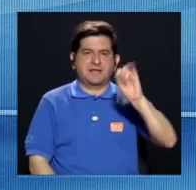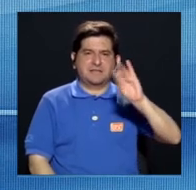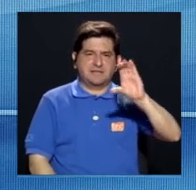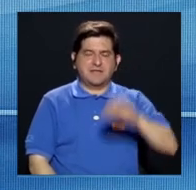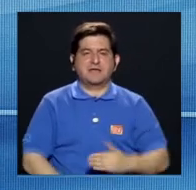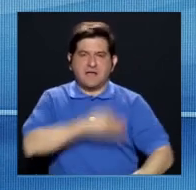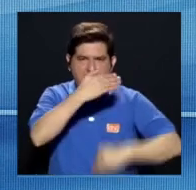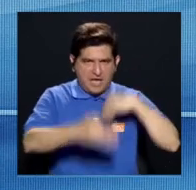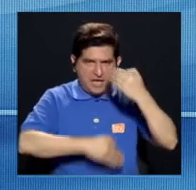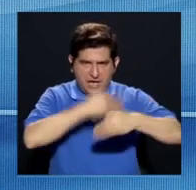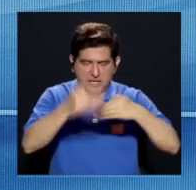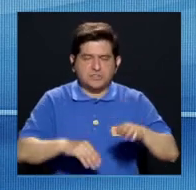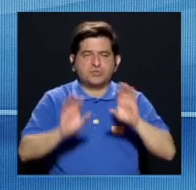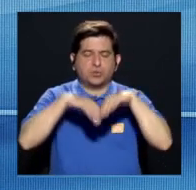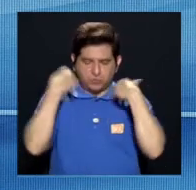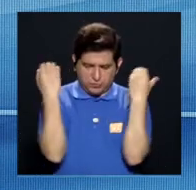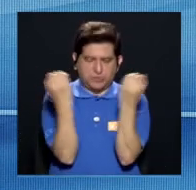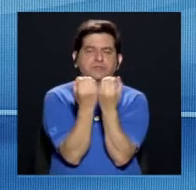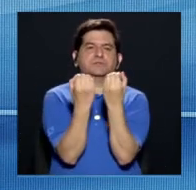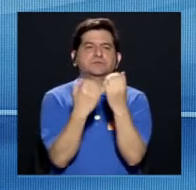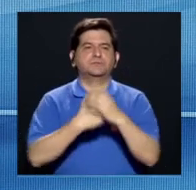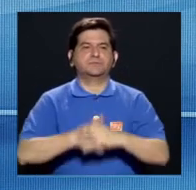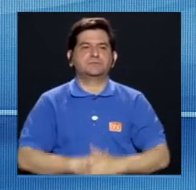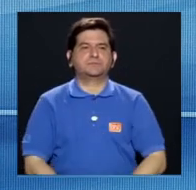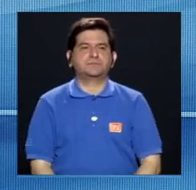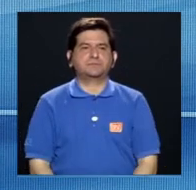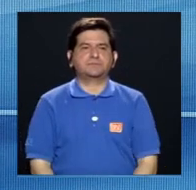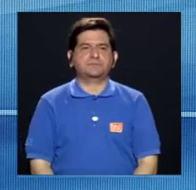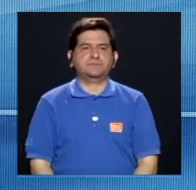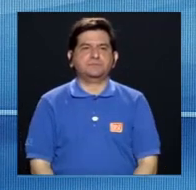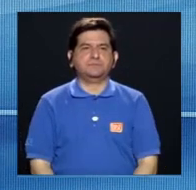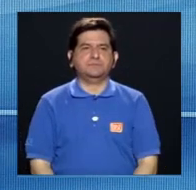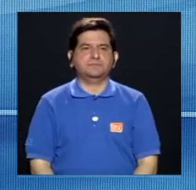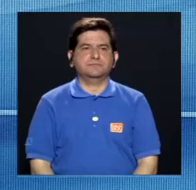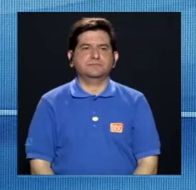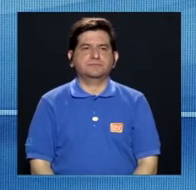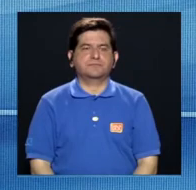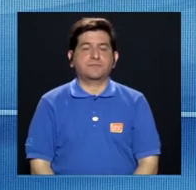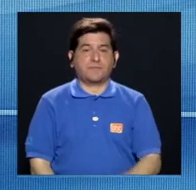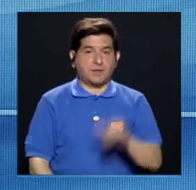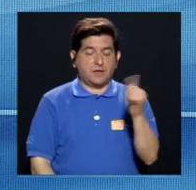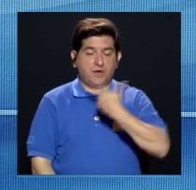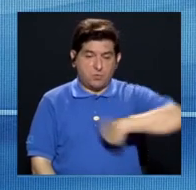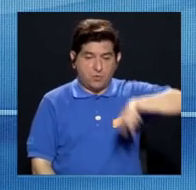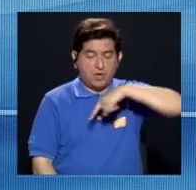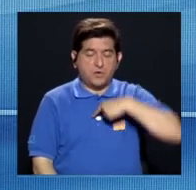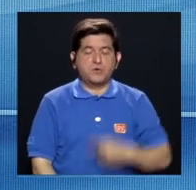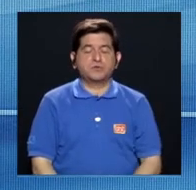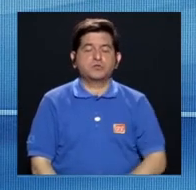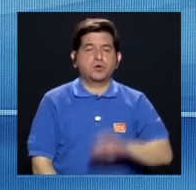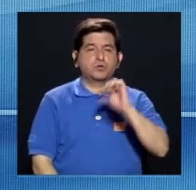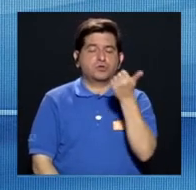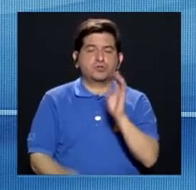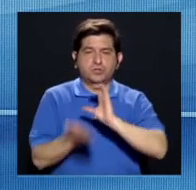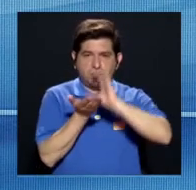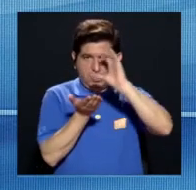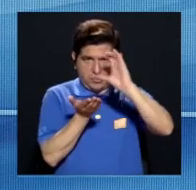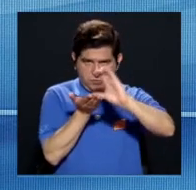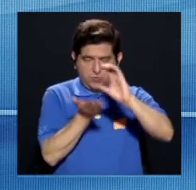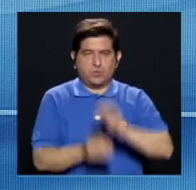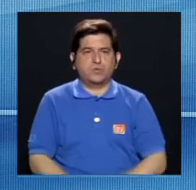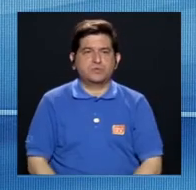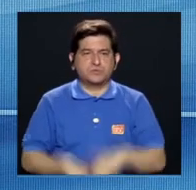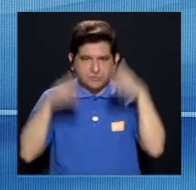la gestión organizacional. Y al mismo tiempo ofrecemos 10 cursos